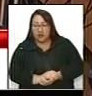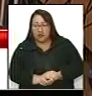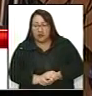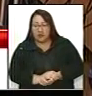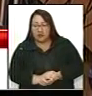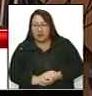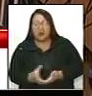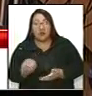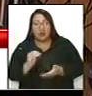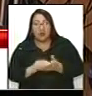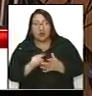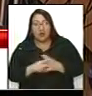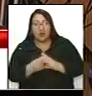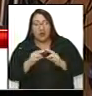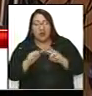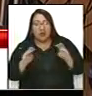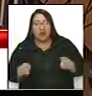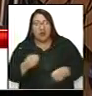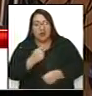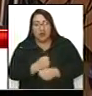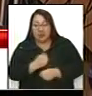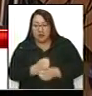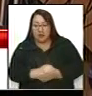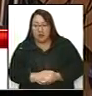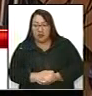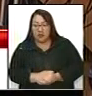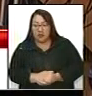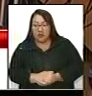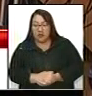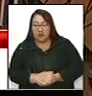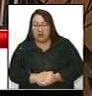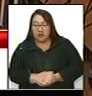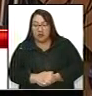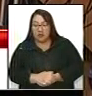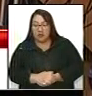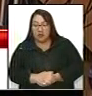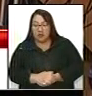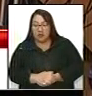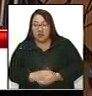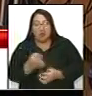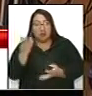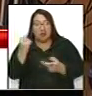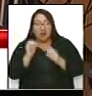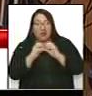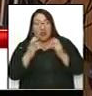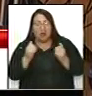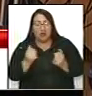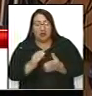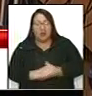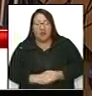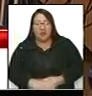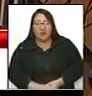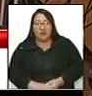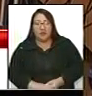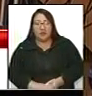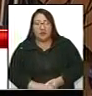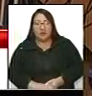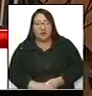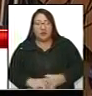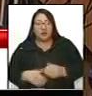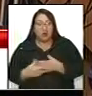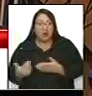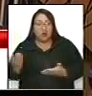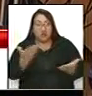por iniciada esta mesa de trabajo. Espero que el día de hoy los alcances